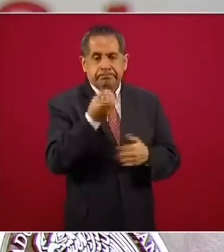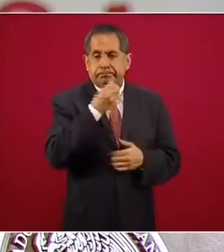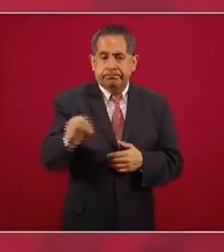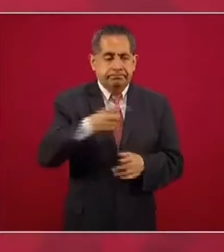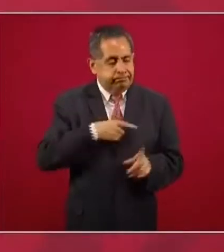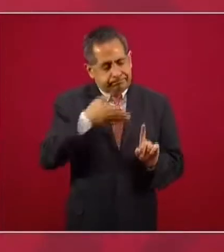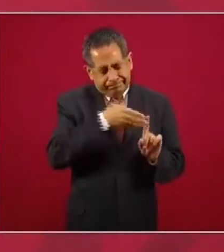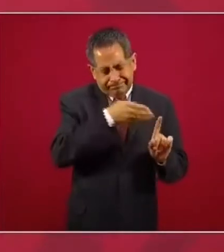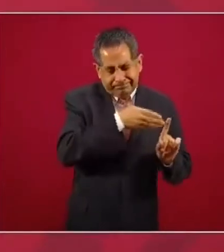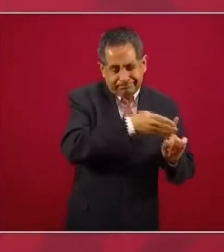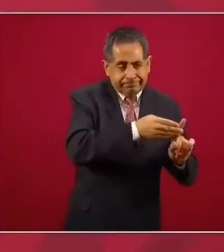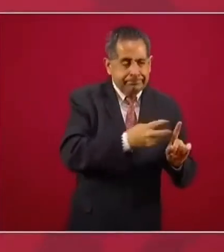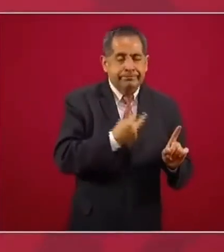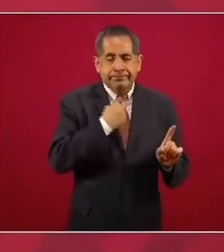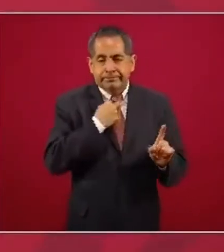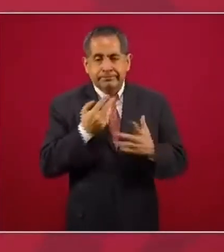un monopolio.